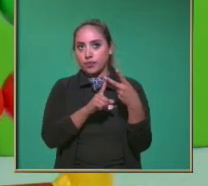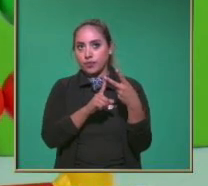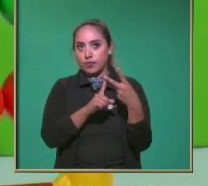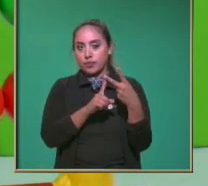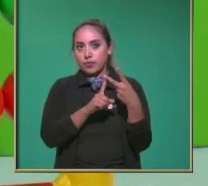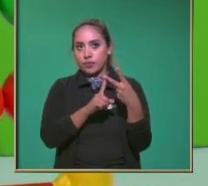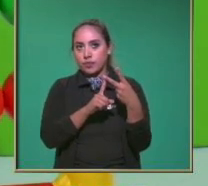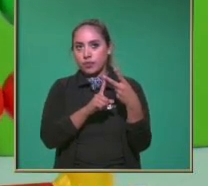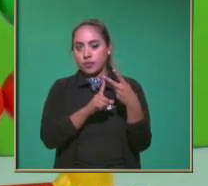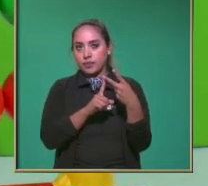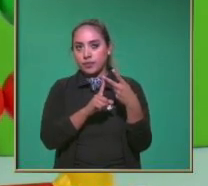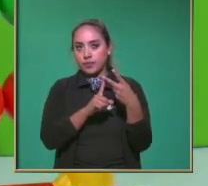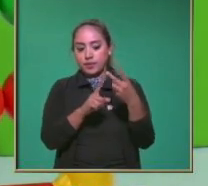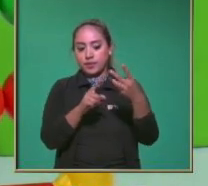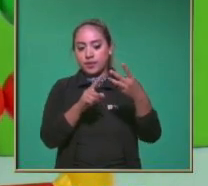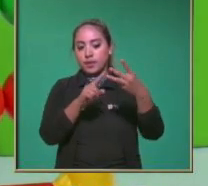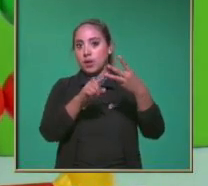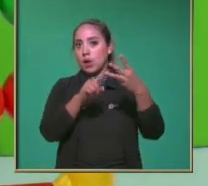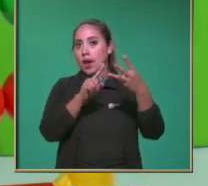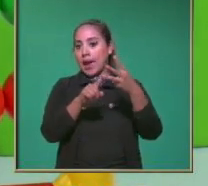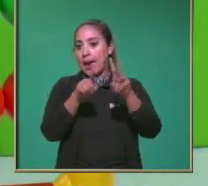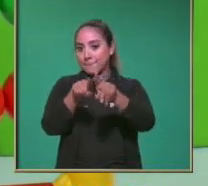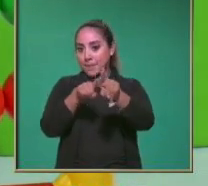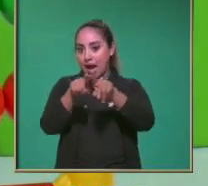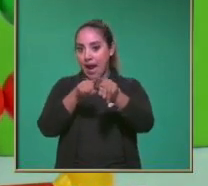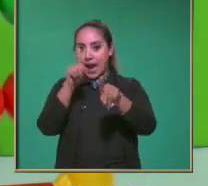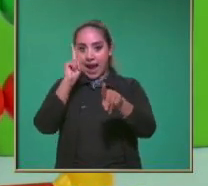1, 2, 3, 4, 5. 4 para la hermanita.